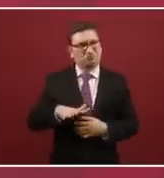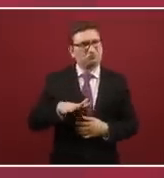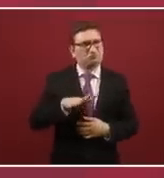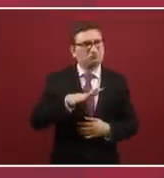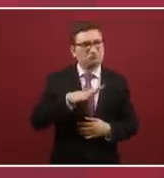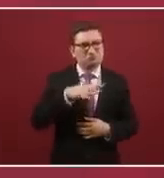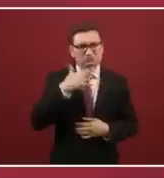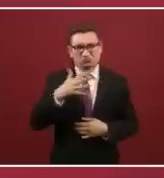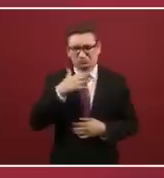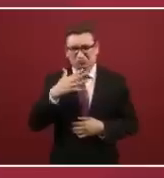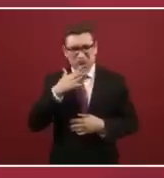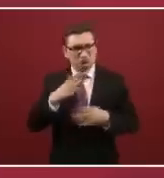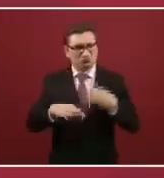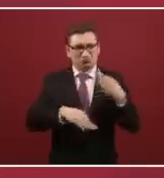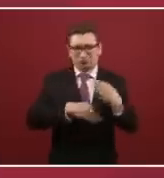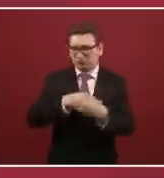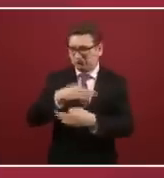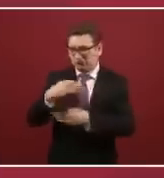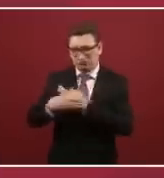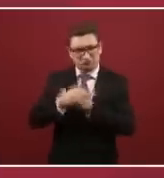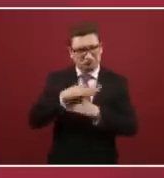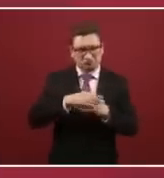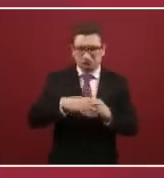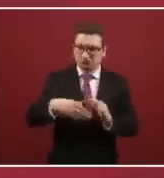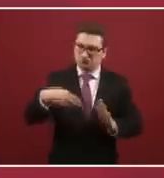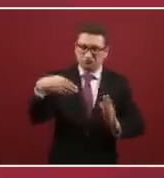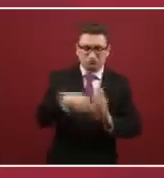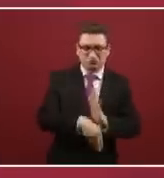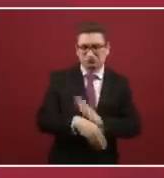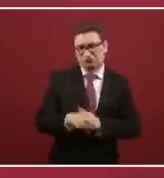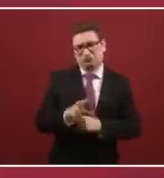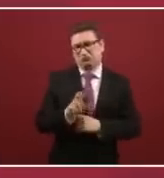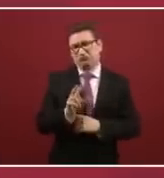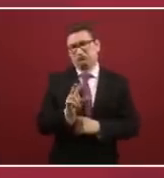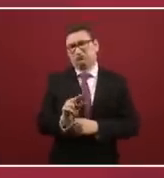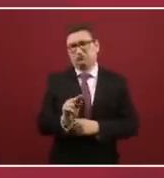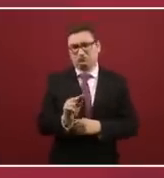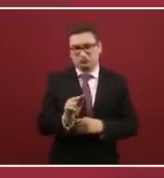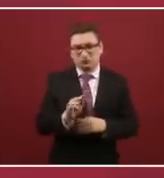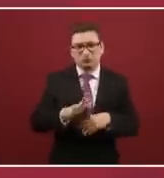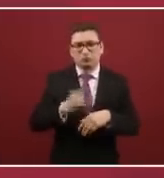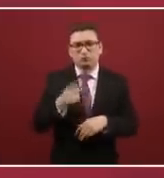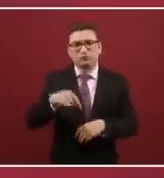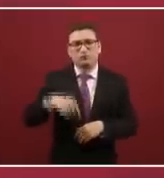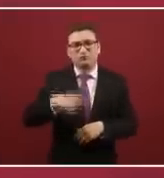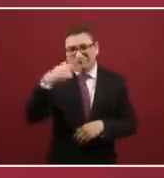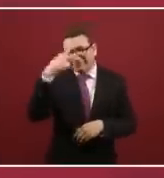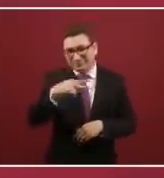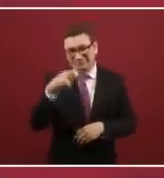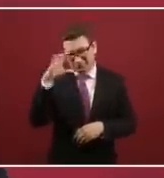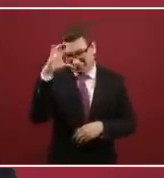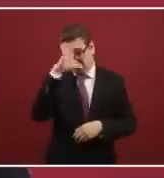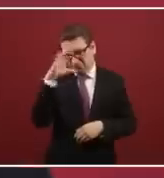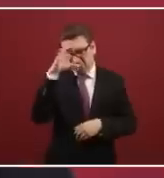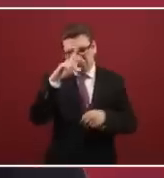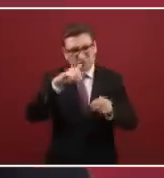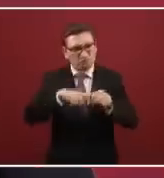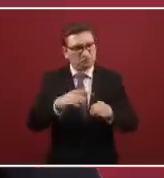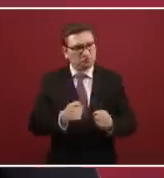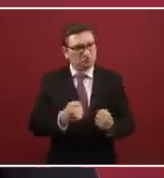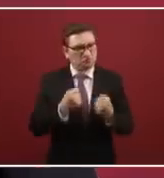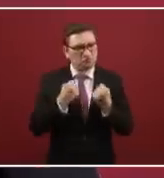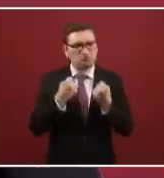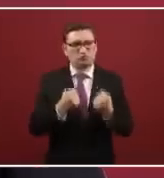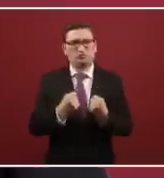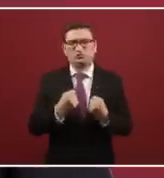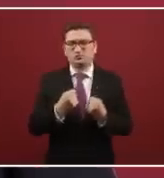nuestra cultura, o nuestras culturas son muy fuertes. Este es un